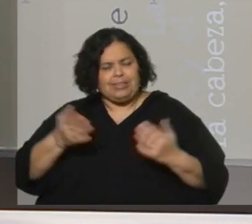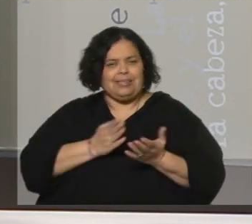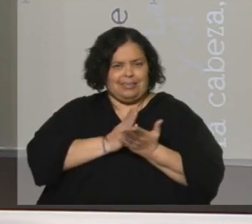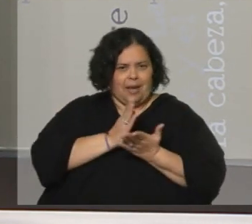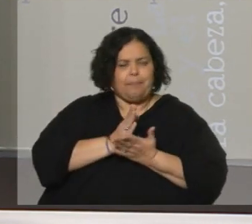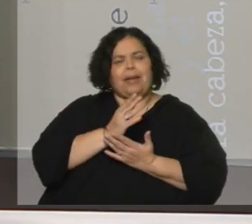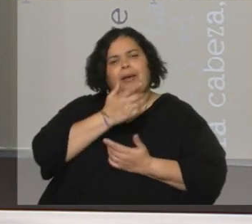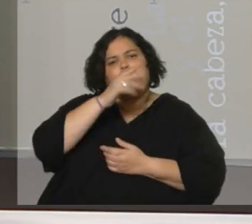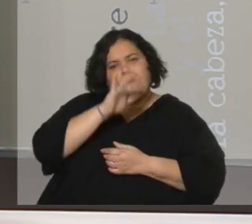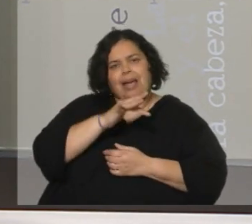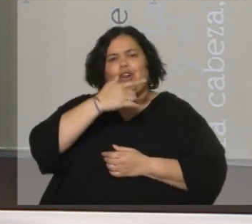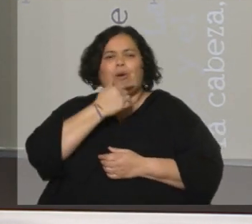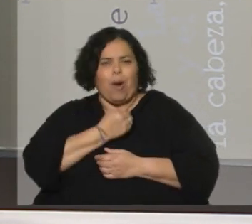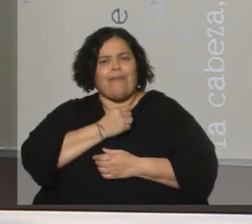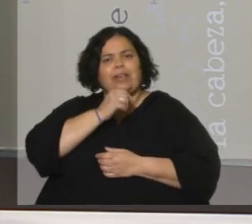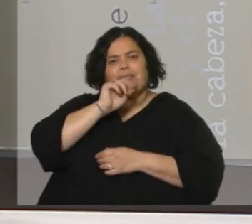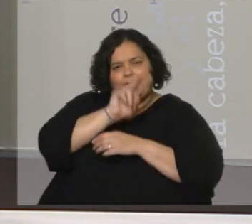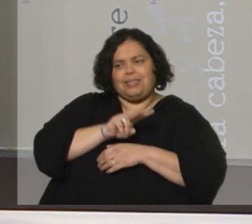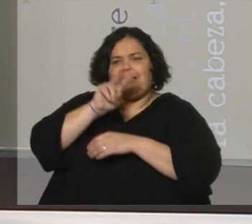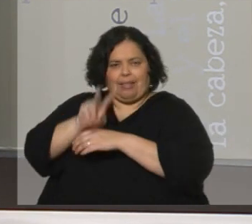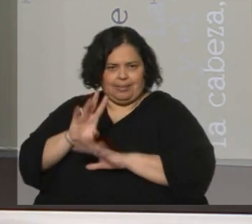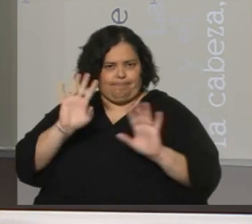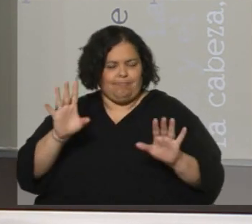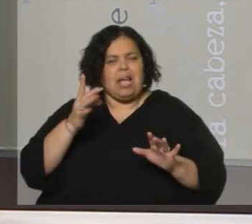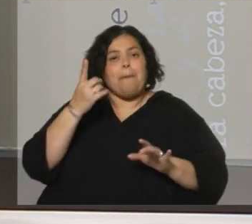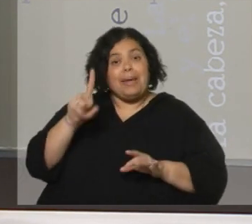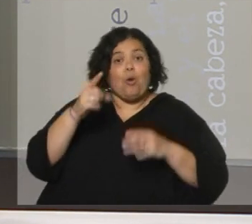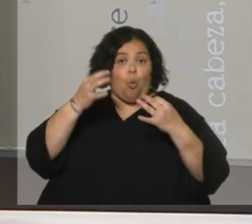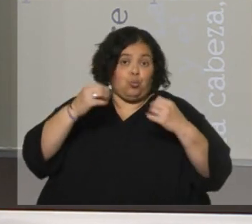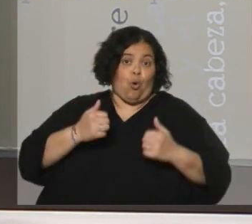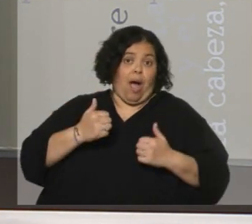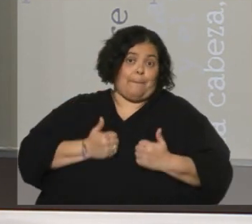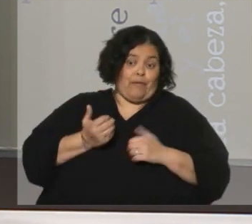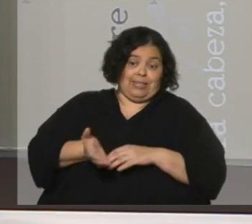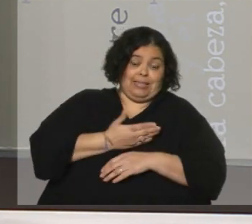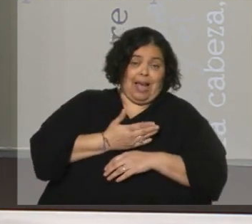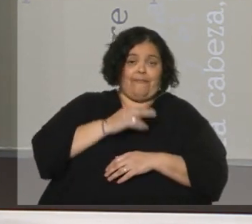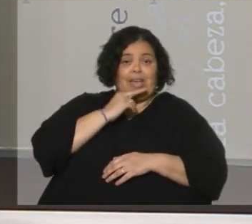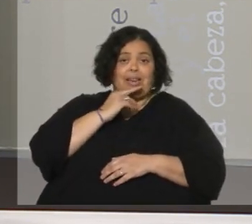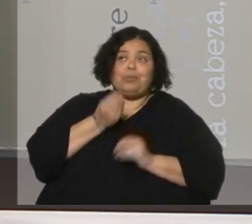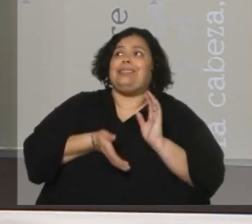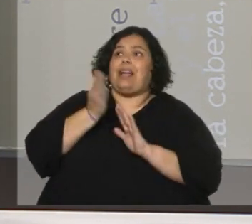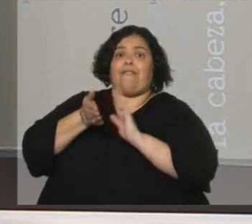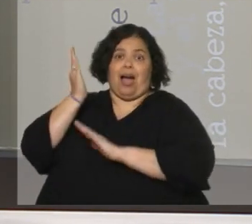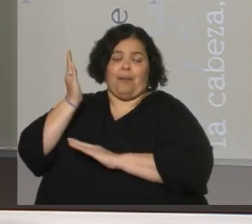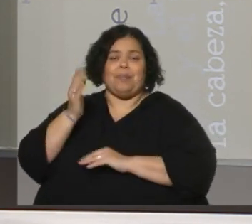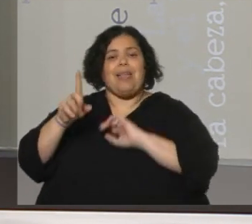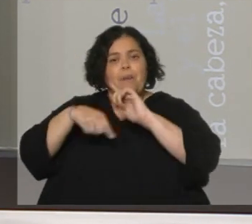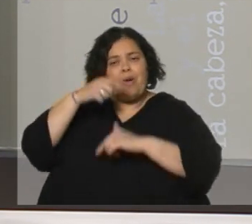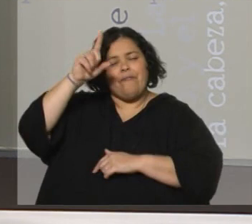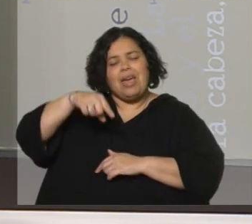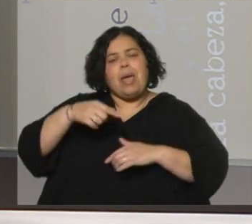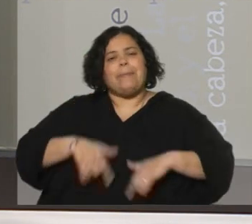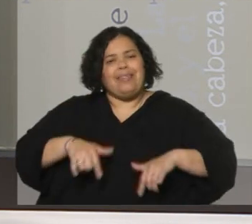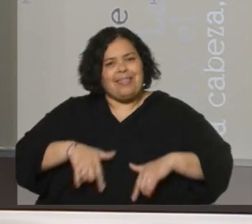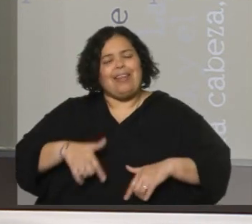las las visitas de estos ministerios Así que y Pero después vamos a tener Obviamente que Ministerio de ganadería vamos a tener el congreso de intendentes vamos a tener